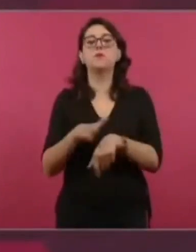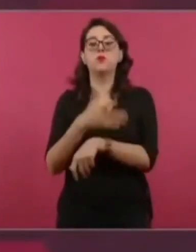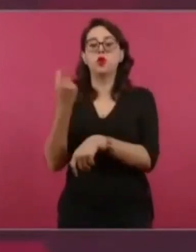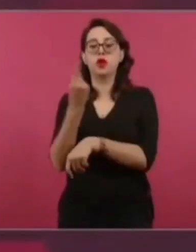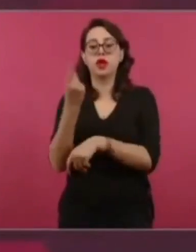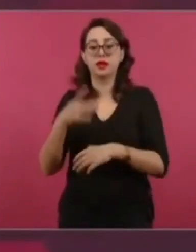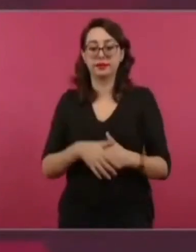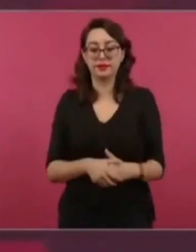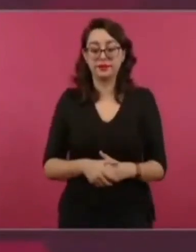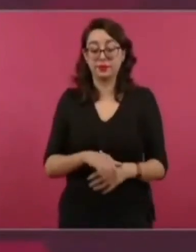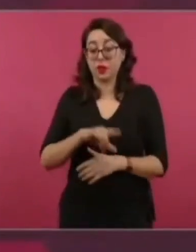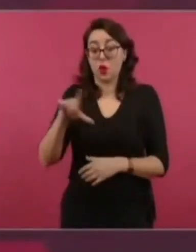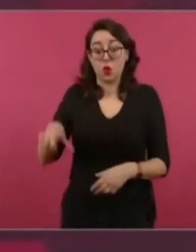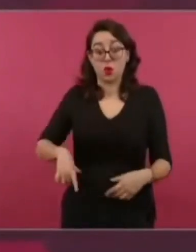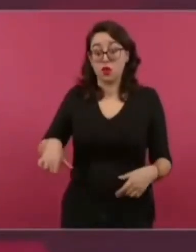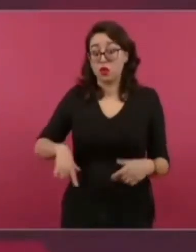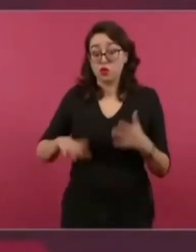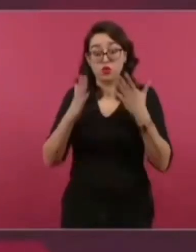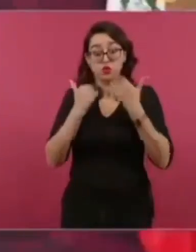obtener fondos